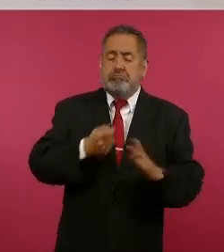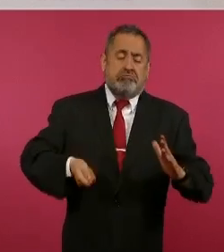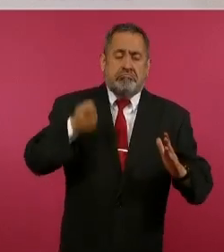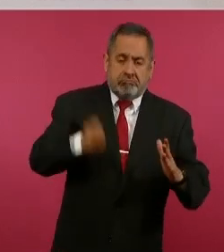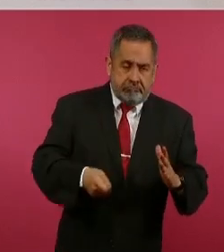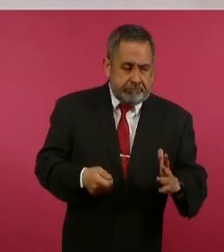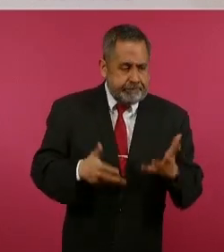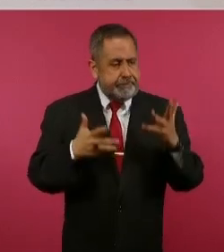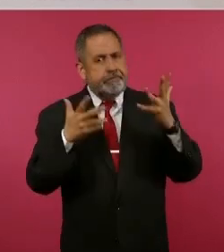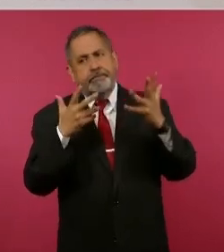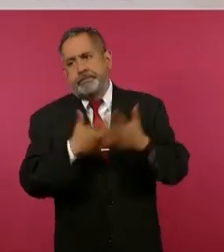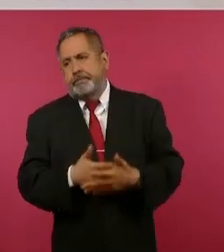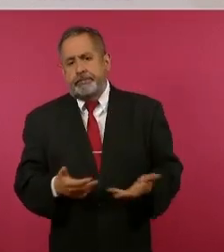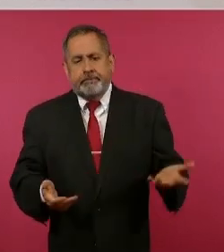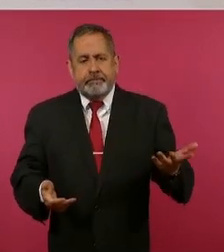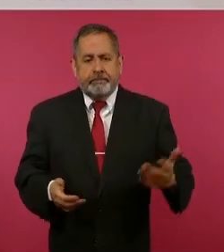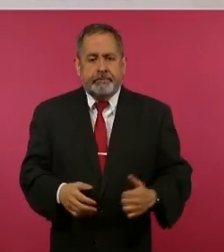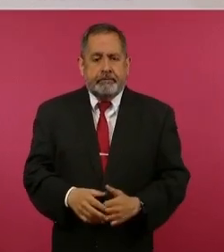nada más